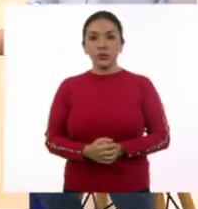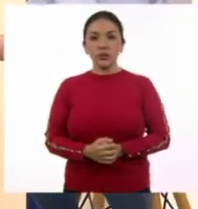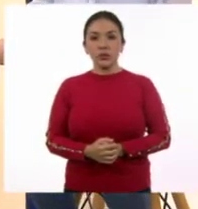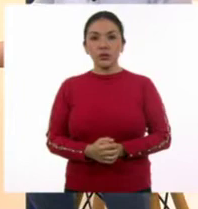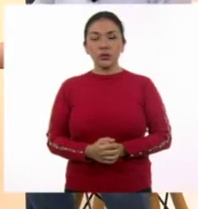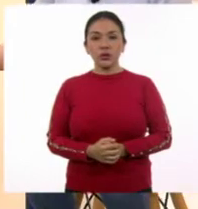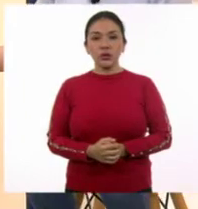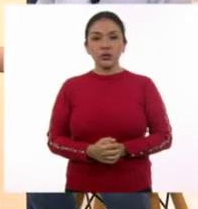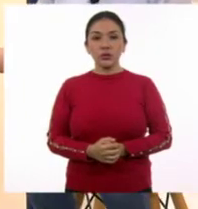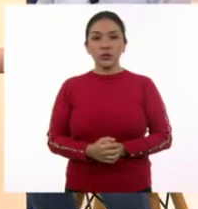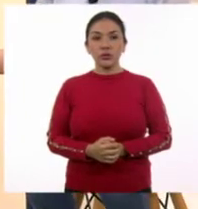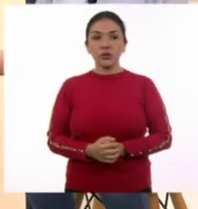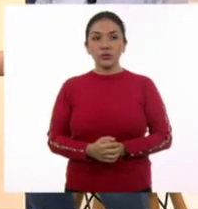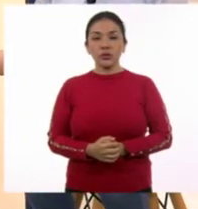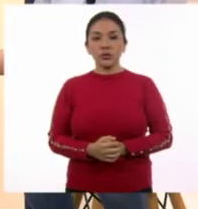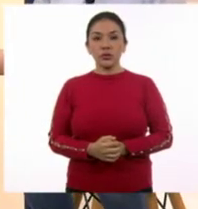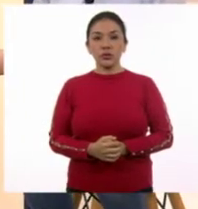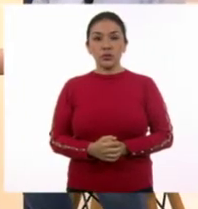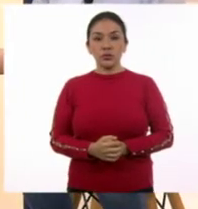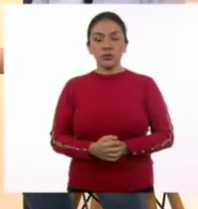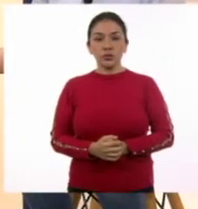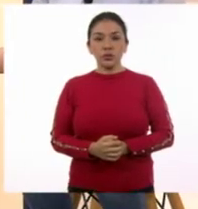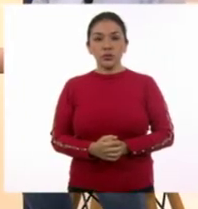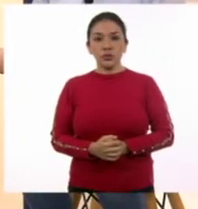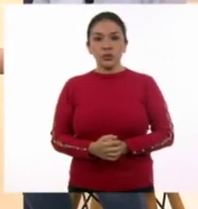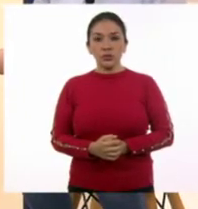nuevamente guardamos nuestro segurito